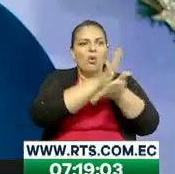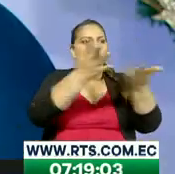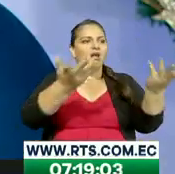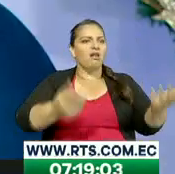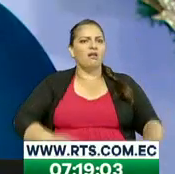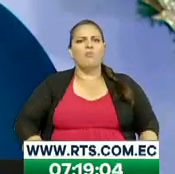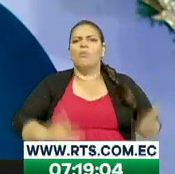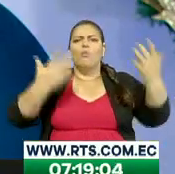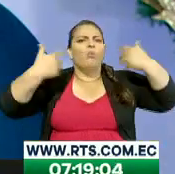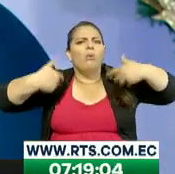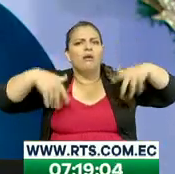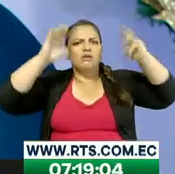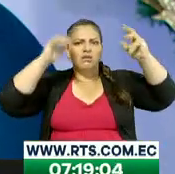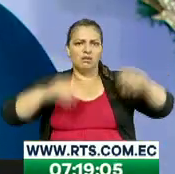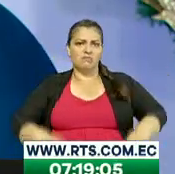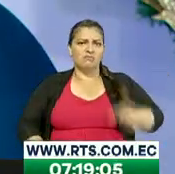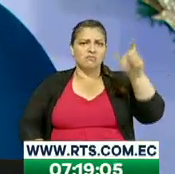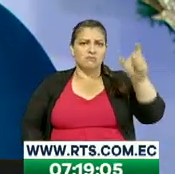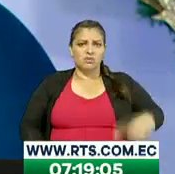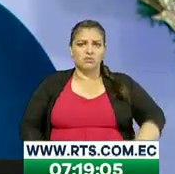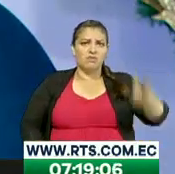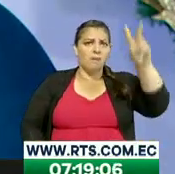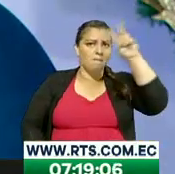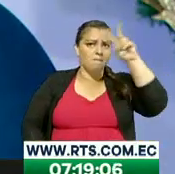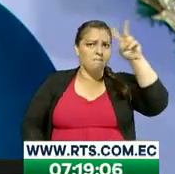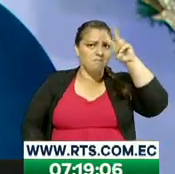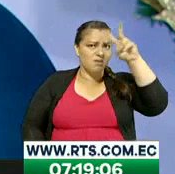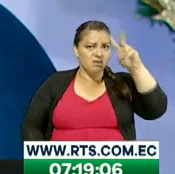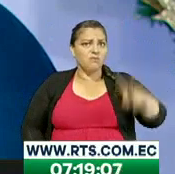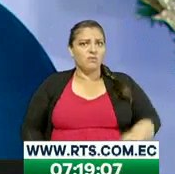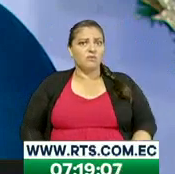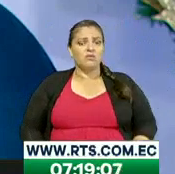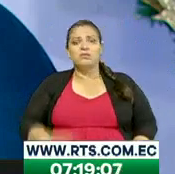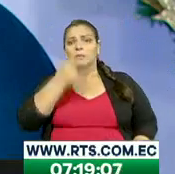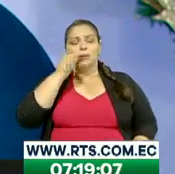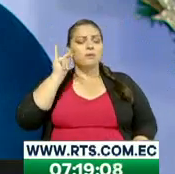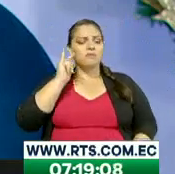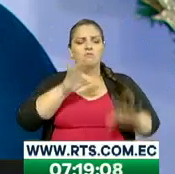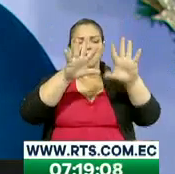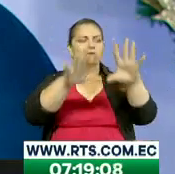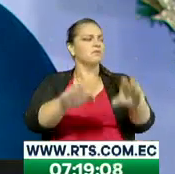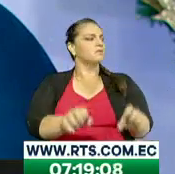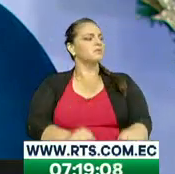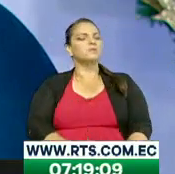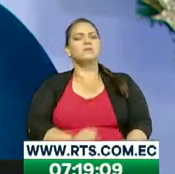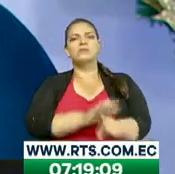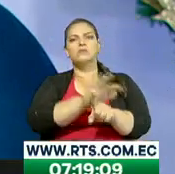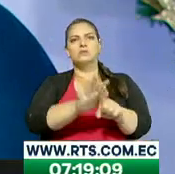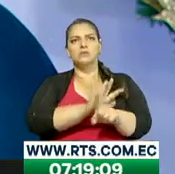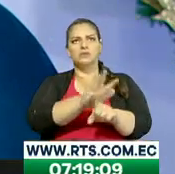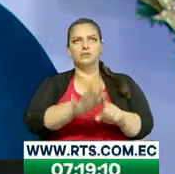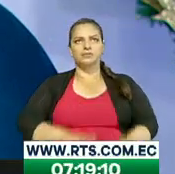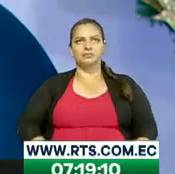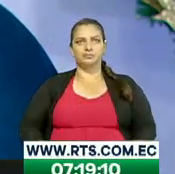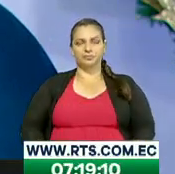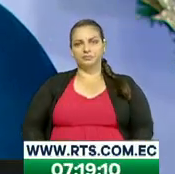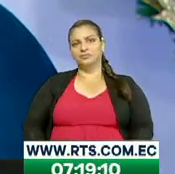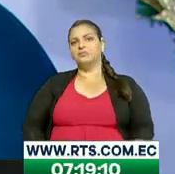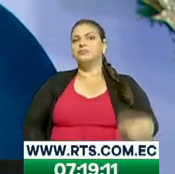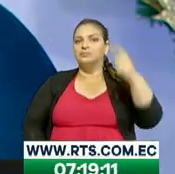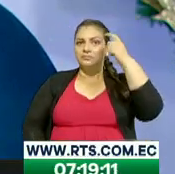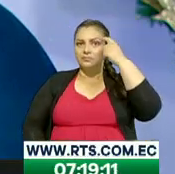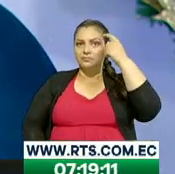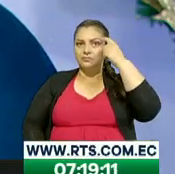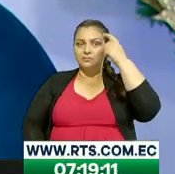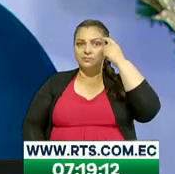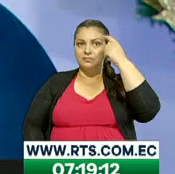él me hizo la primera pregunta cuando fuimos al centro, el primer centro en Estados Unidos en la prevención del abuso. ¿Qué harías tú mañana si te levantas y lo único que quieres es tener